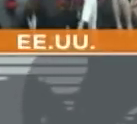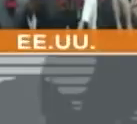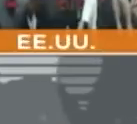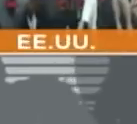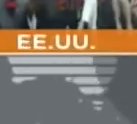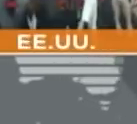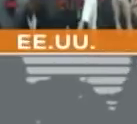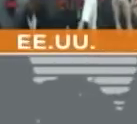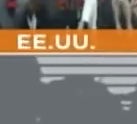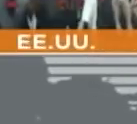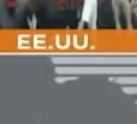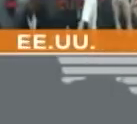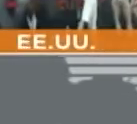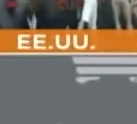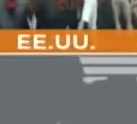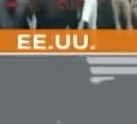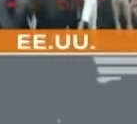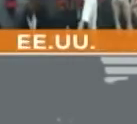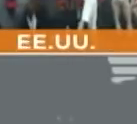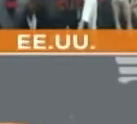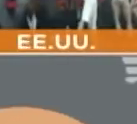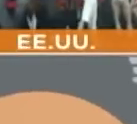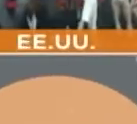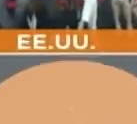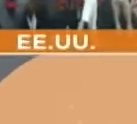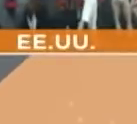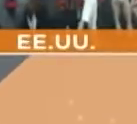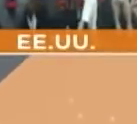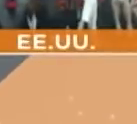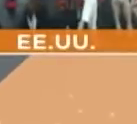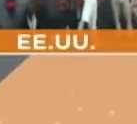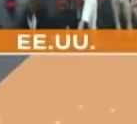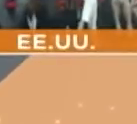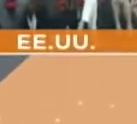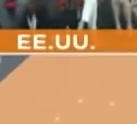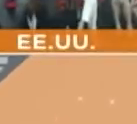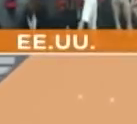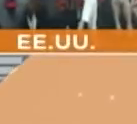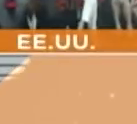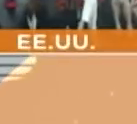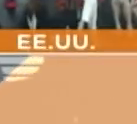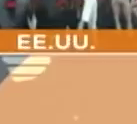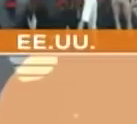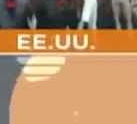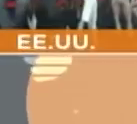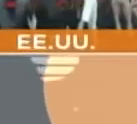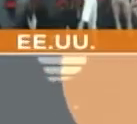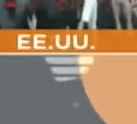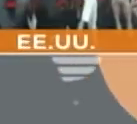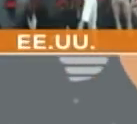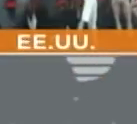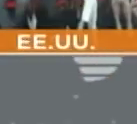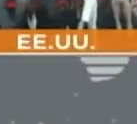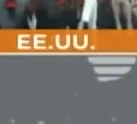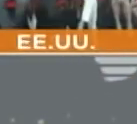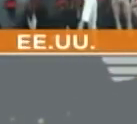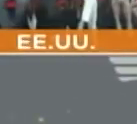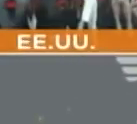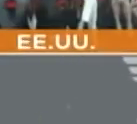Carlos Faría. Segundo Trotsky Perelok, edificio número 4. No que Carlos Faría es el segundo Trotsky,